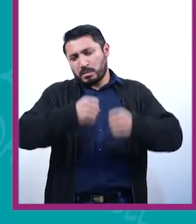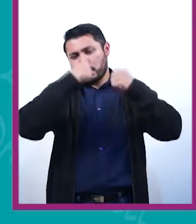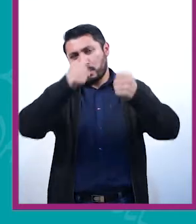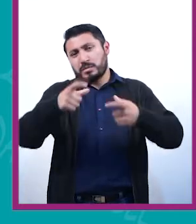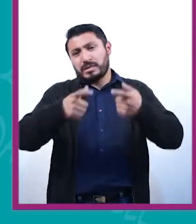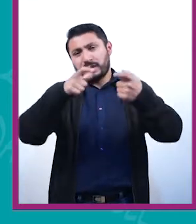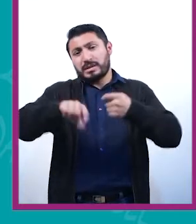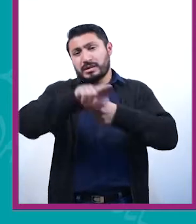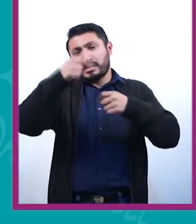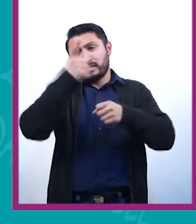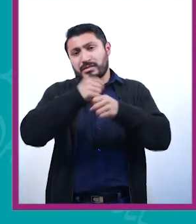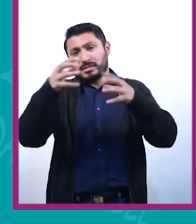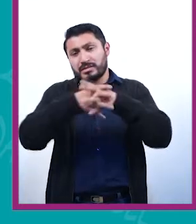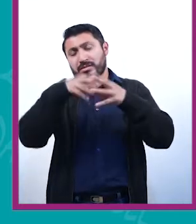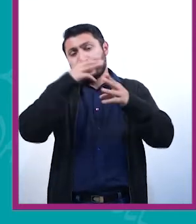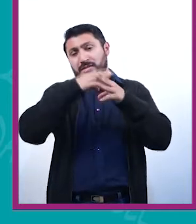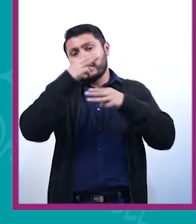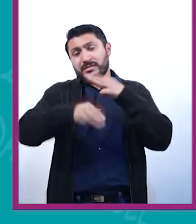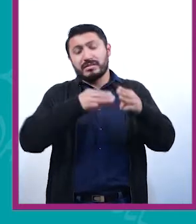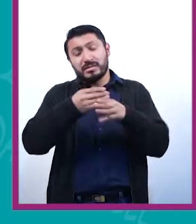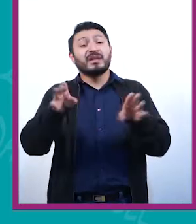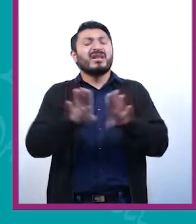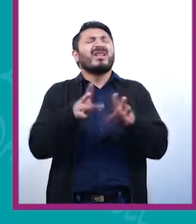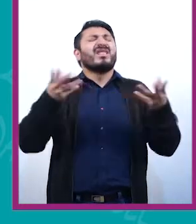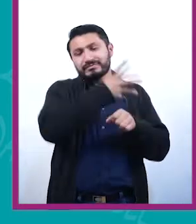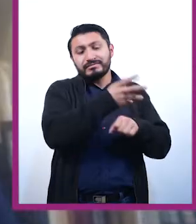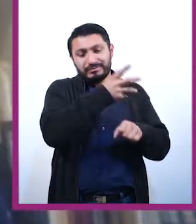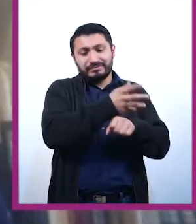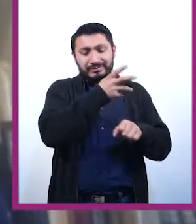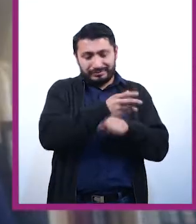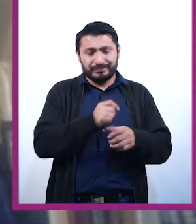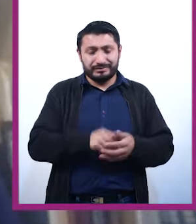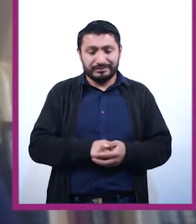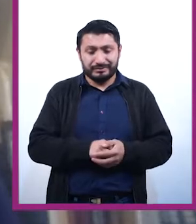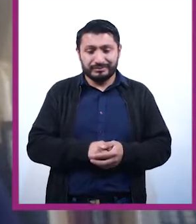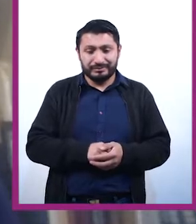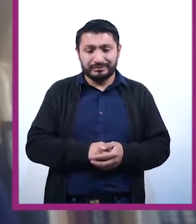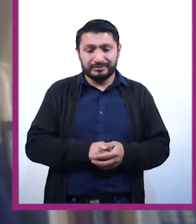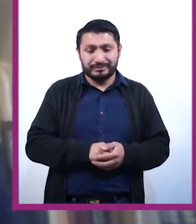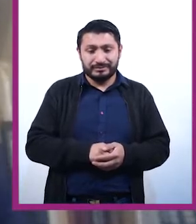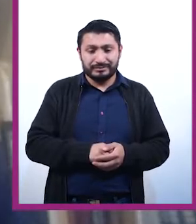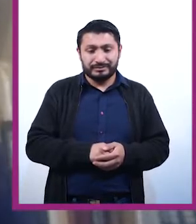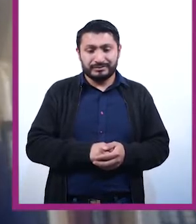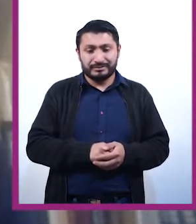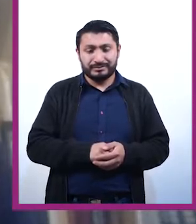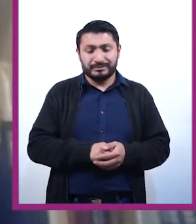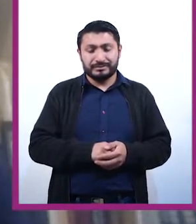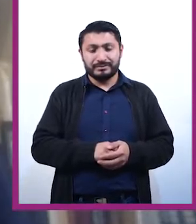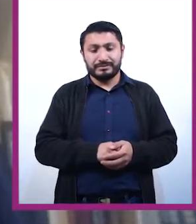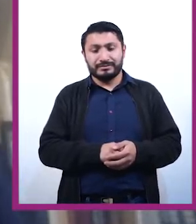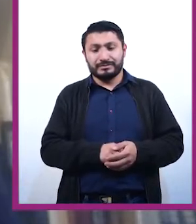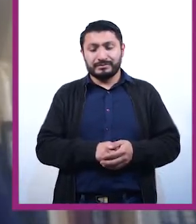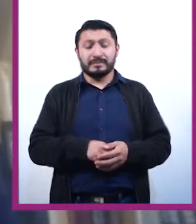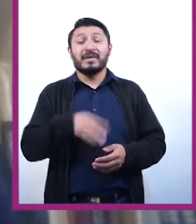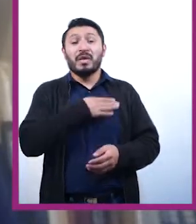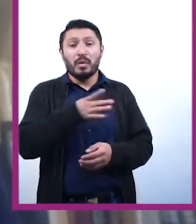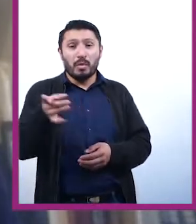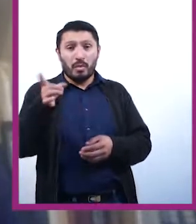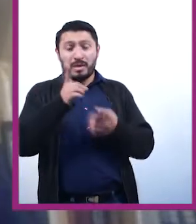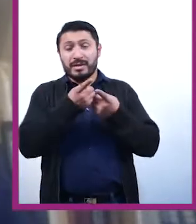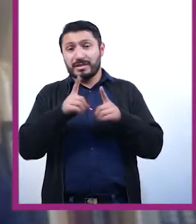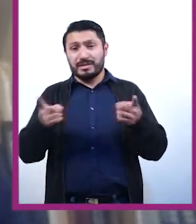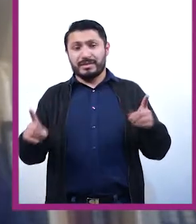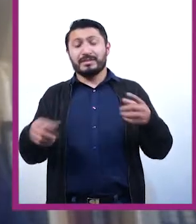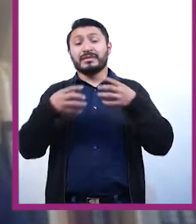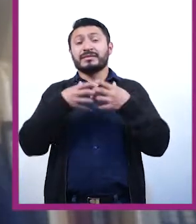como una potencia económica después de la Primera Guerra Mundial? Estados Unidos estaba teniendo un